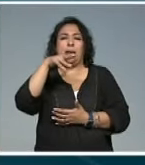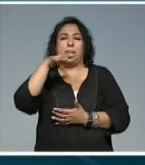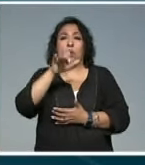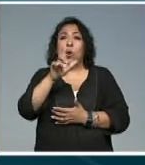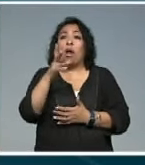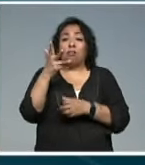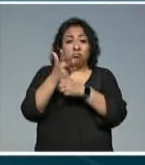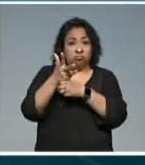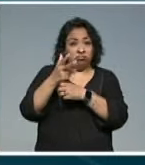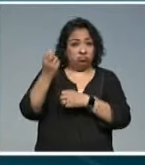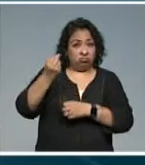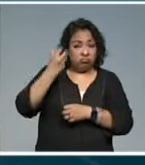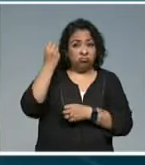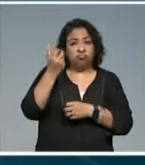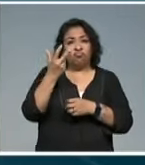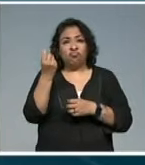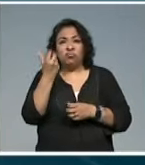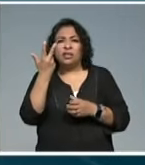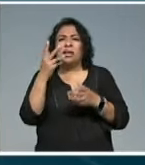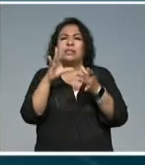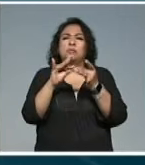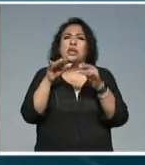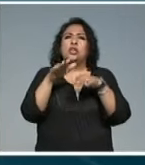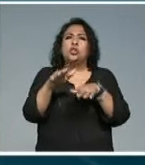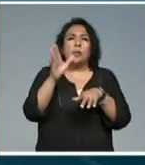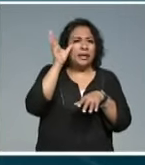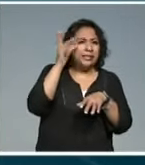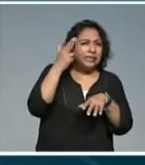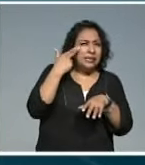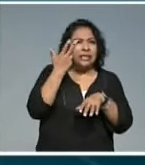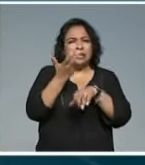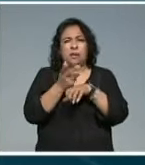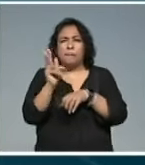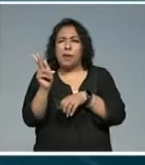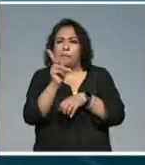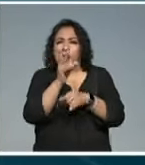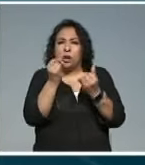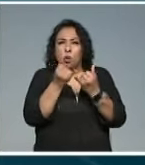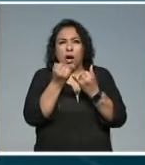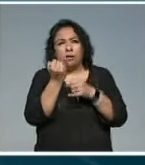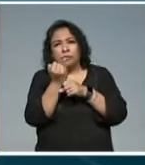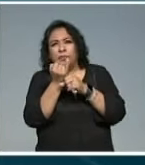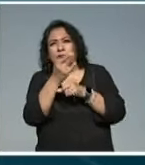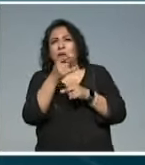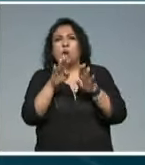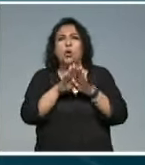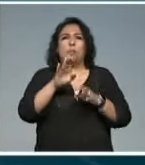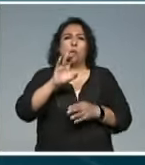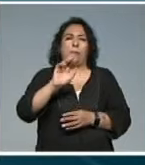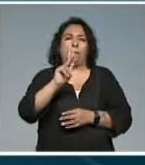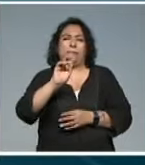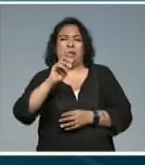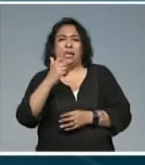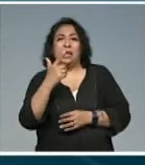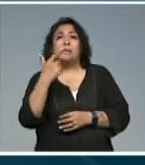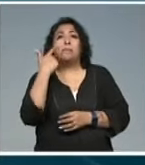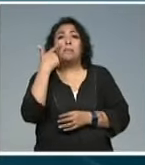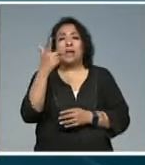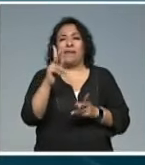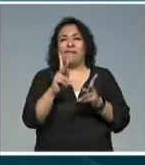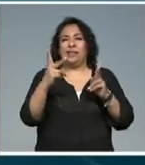remota donde se refirió a las afinidades entre China y Estados Unidos y analizó cómo Xi Jinping y visualiza a